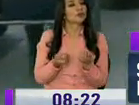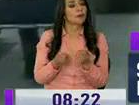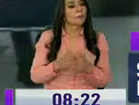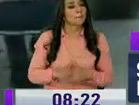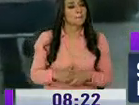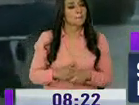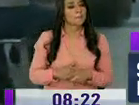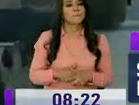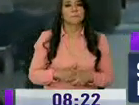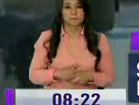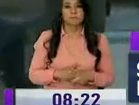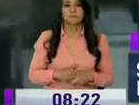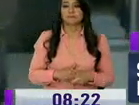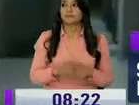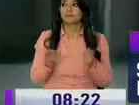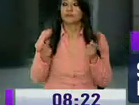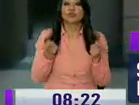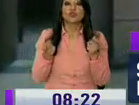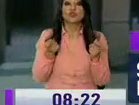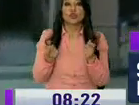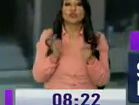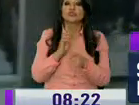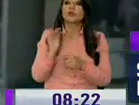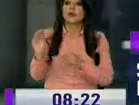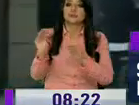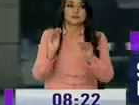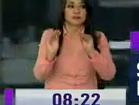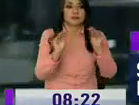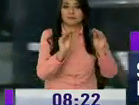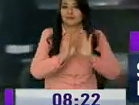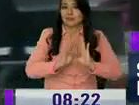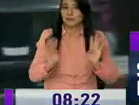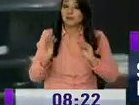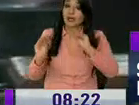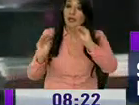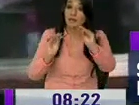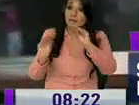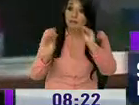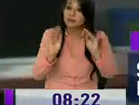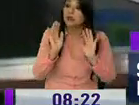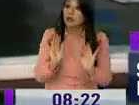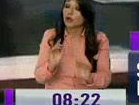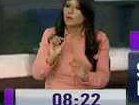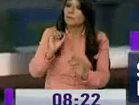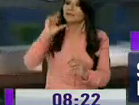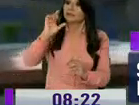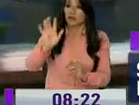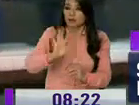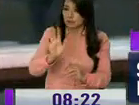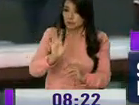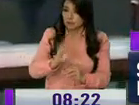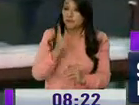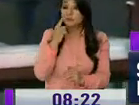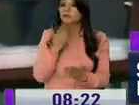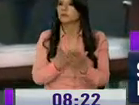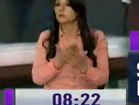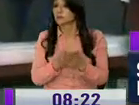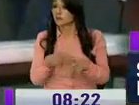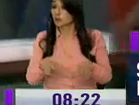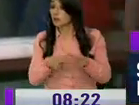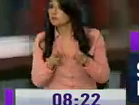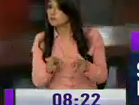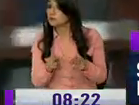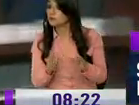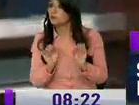monitoreo? Es un control disuasivo informando a la ciudadanía que no existe el alza de los precios y comprobando que los precios se